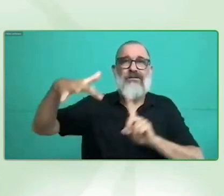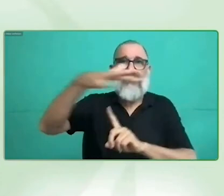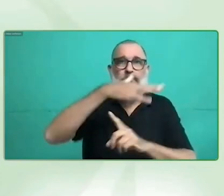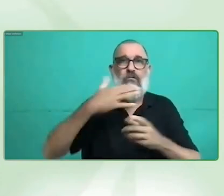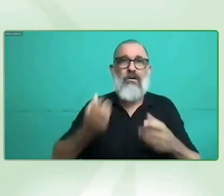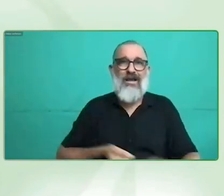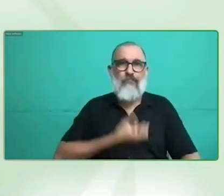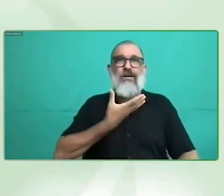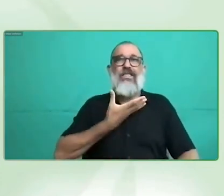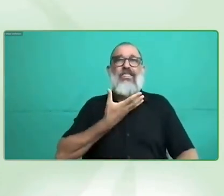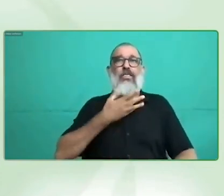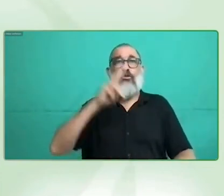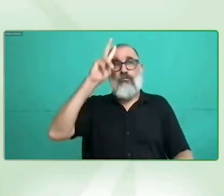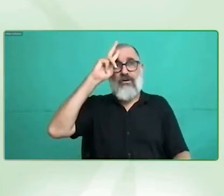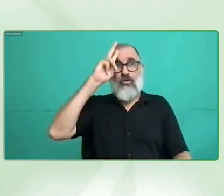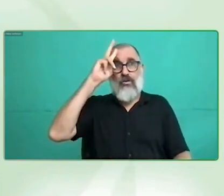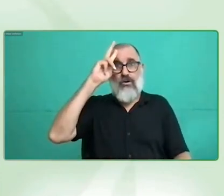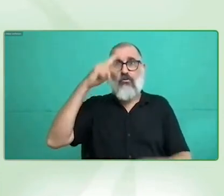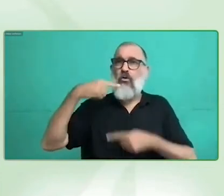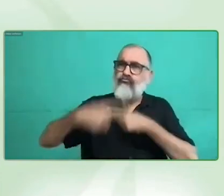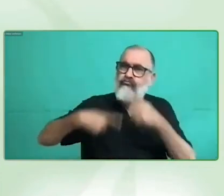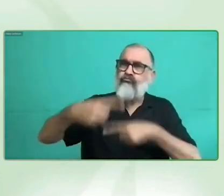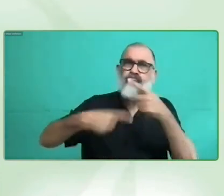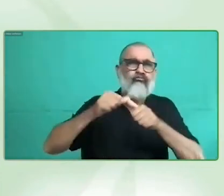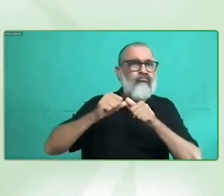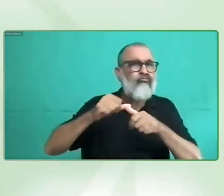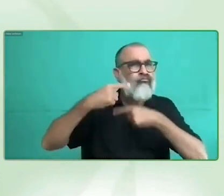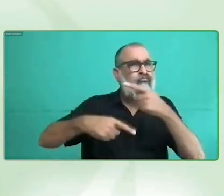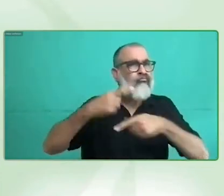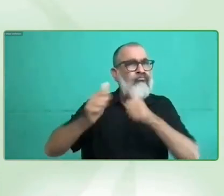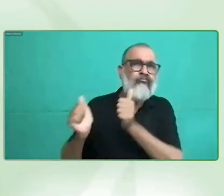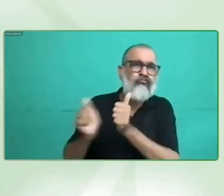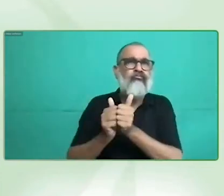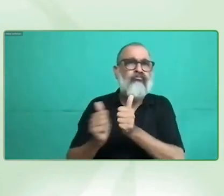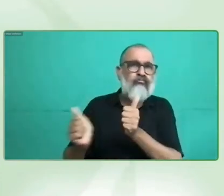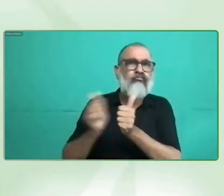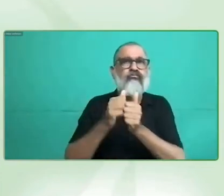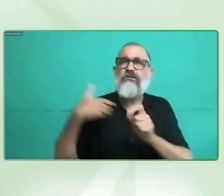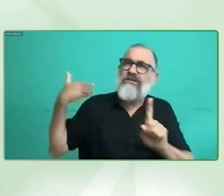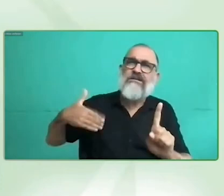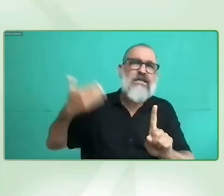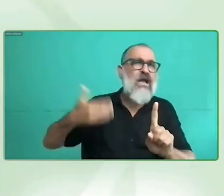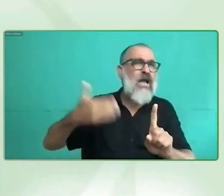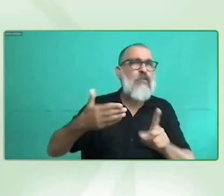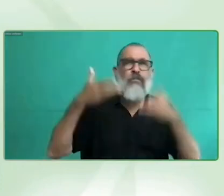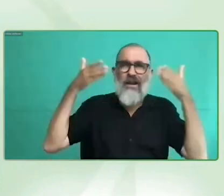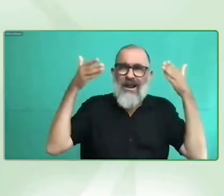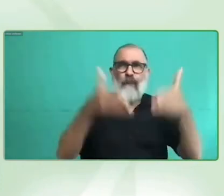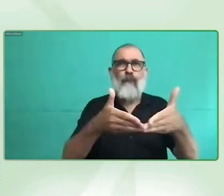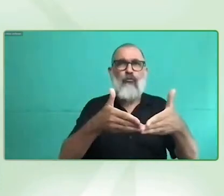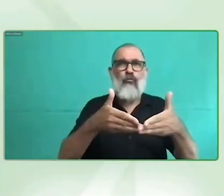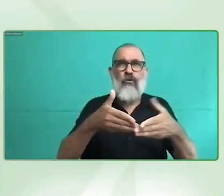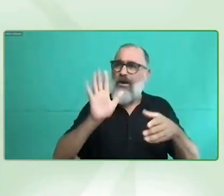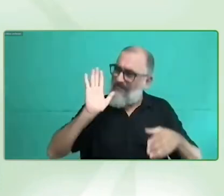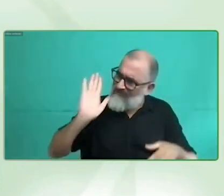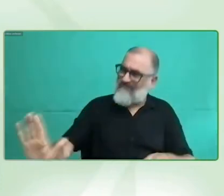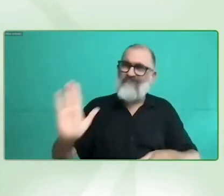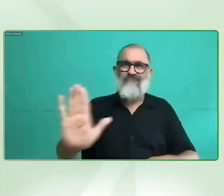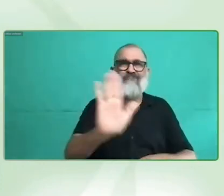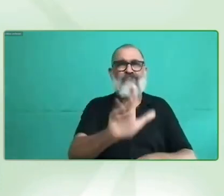de su propio desarrollo. Esperamos pues llegar a otras regiones también y que a través del programa